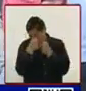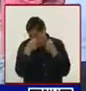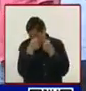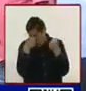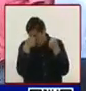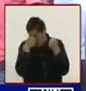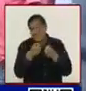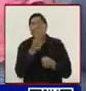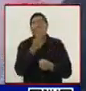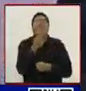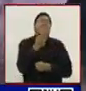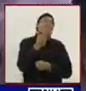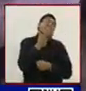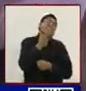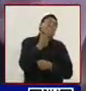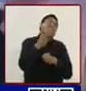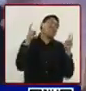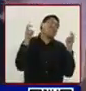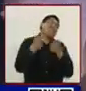sí.